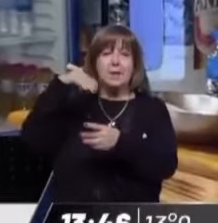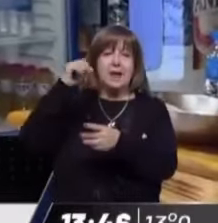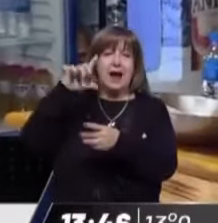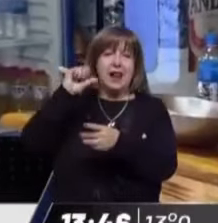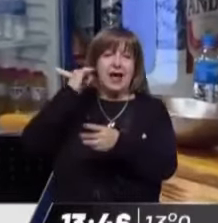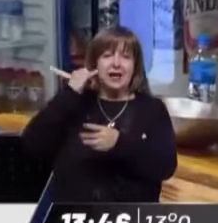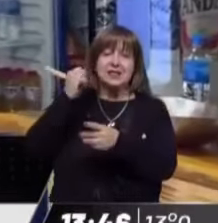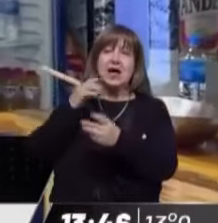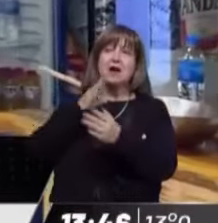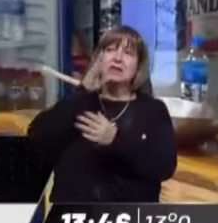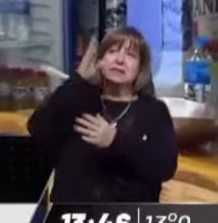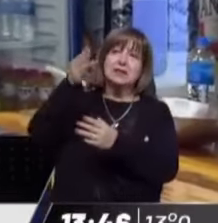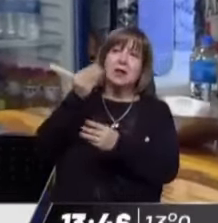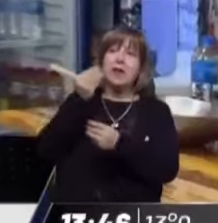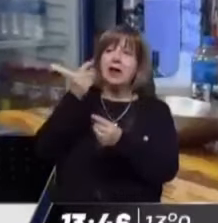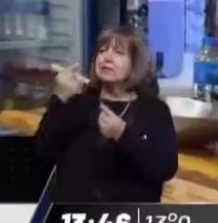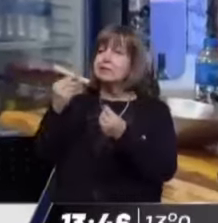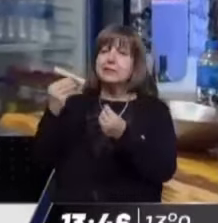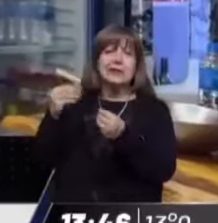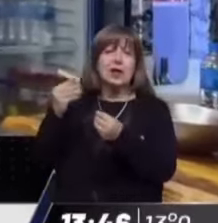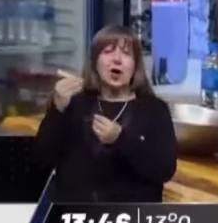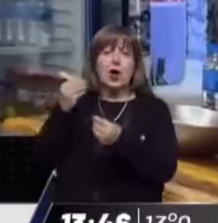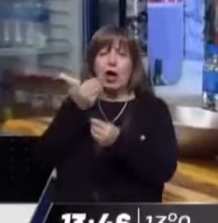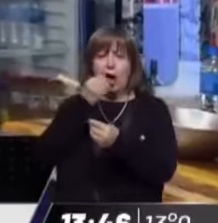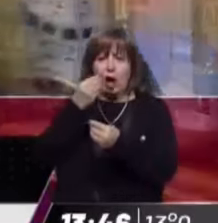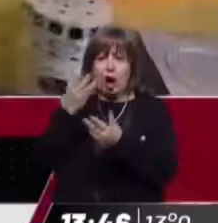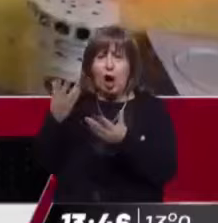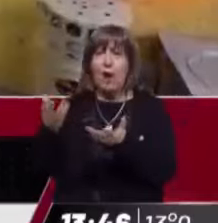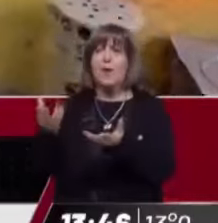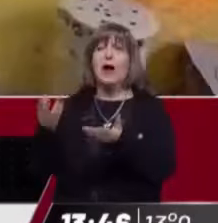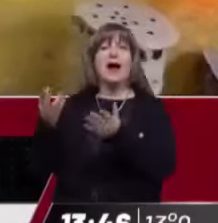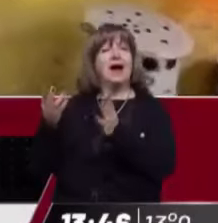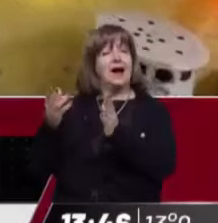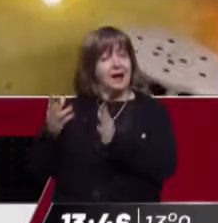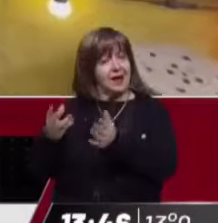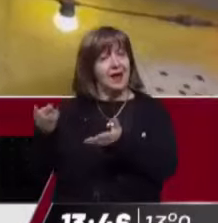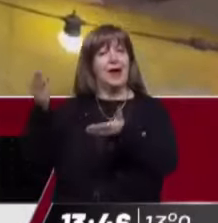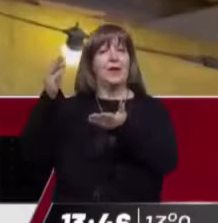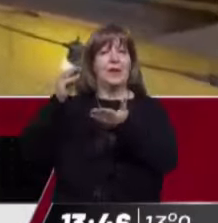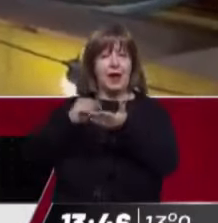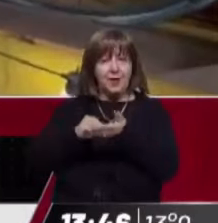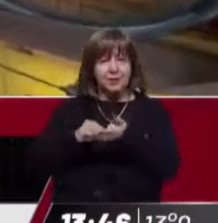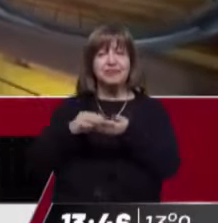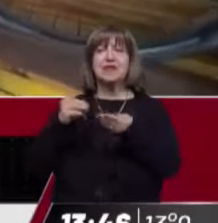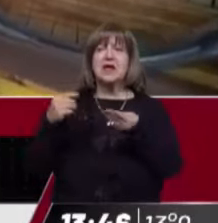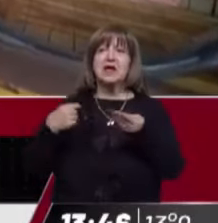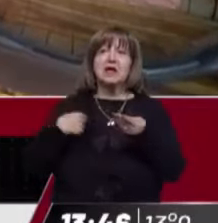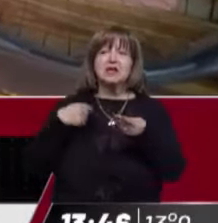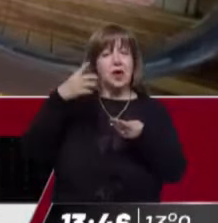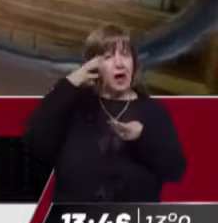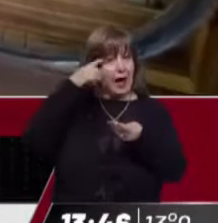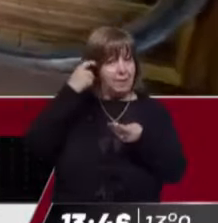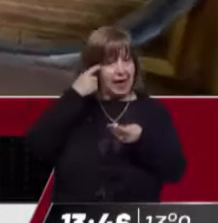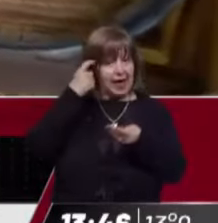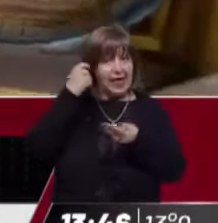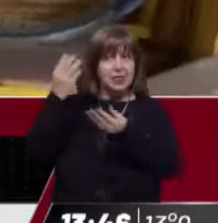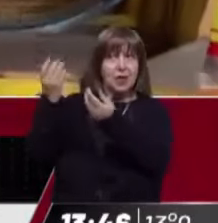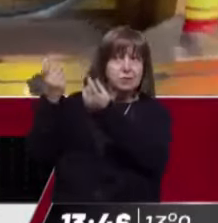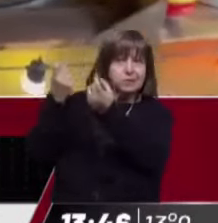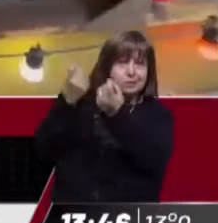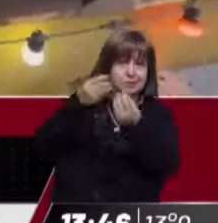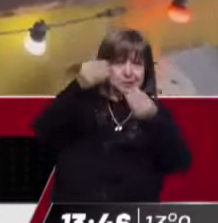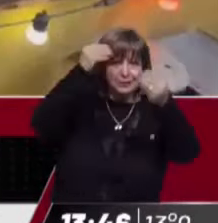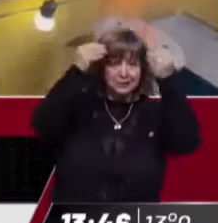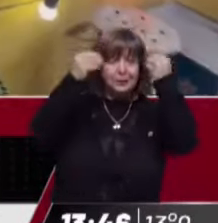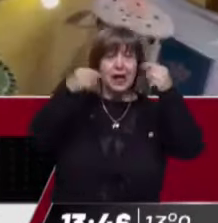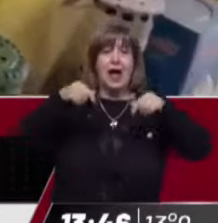vamos a hacer son como ideas que se me han cruzado a mí, mezclando un par de fusiones de diferentes lugares que me han gustado, no sé. ¿Es verdad que te